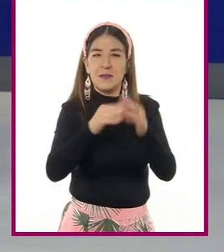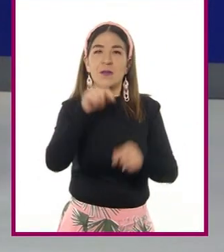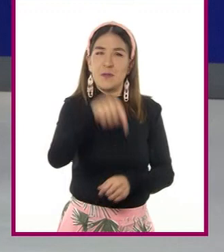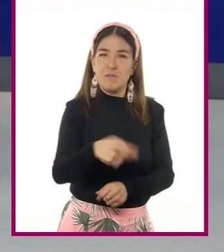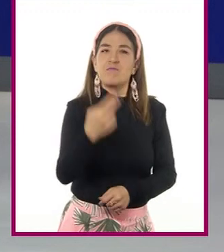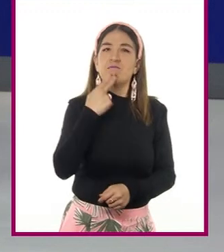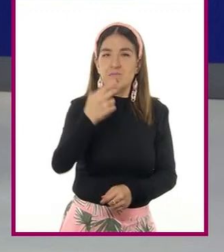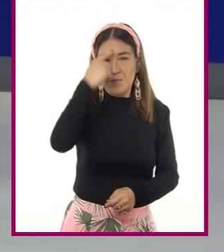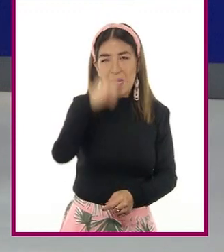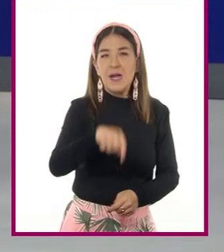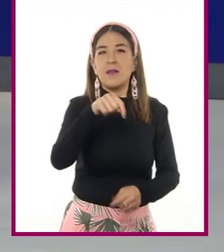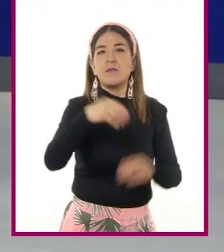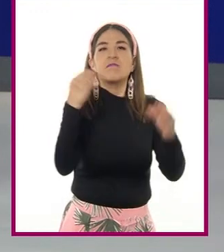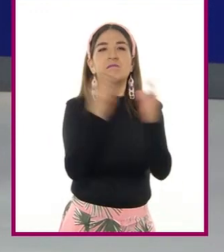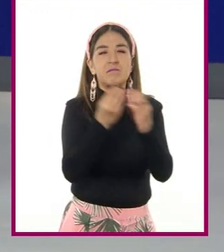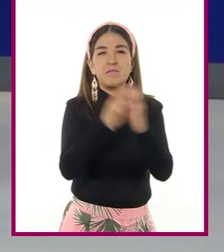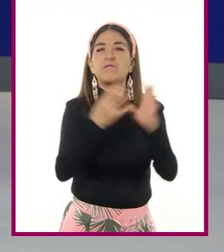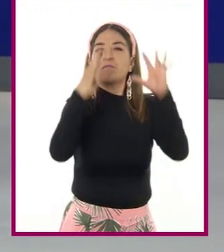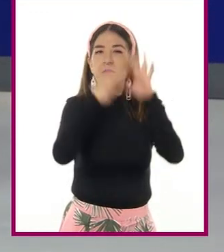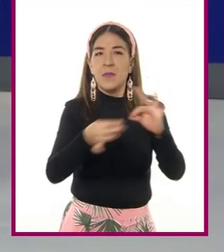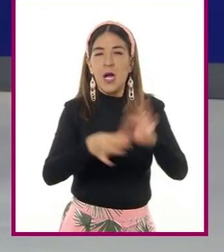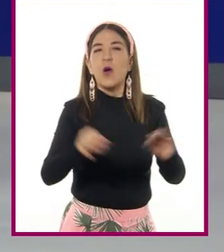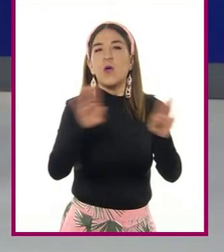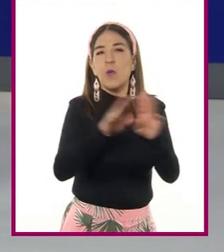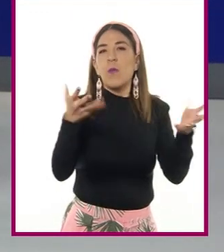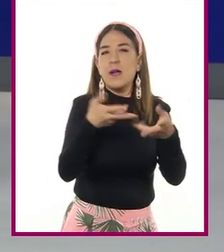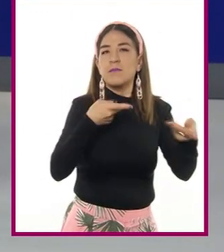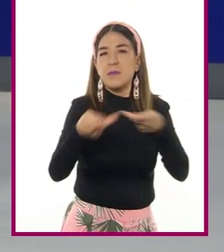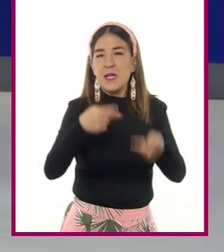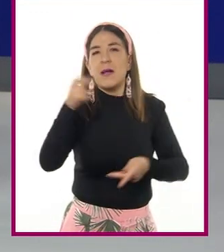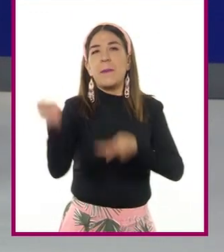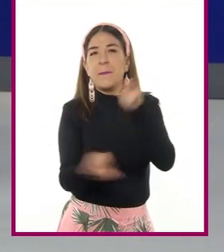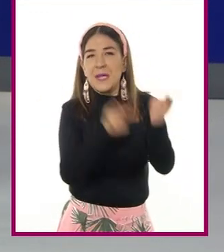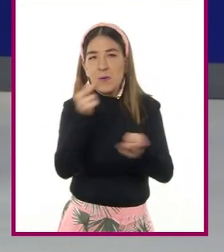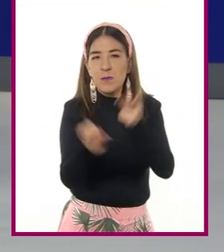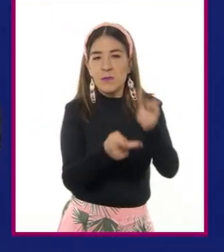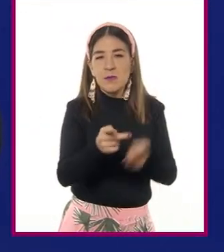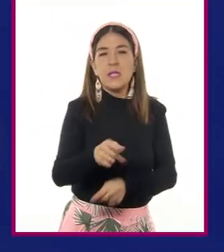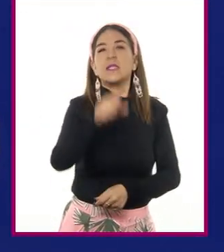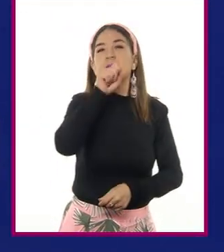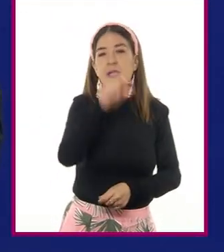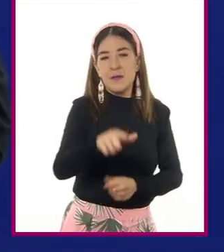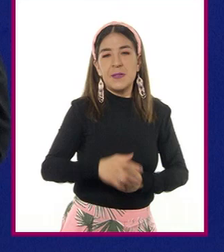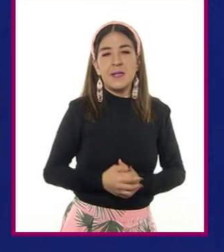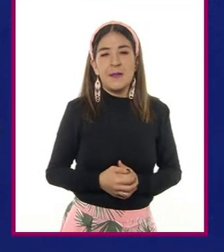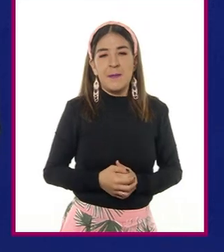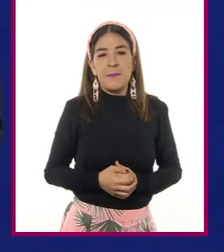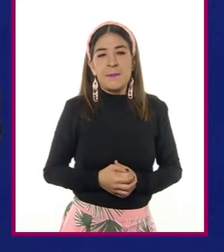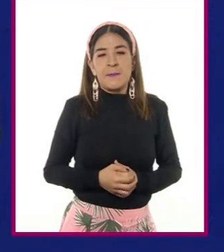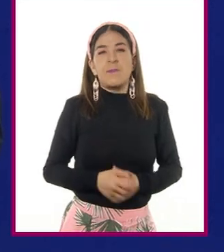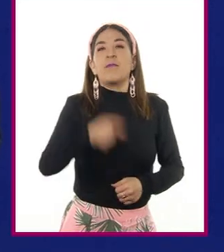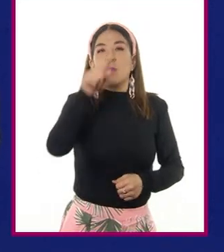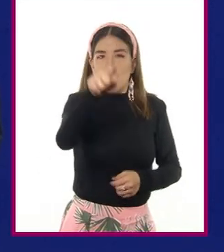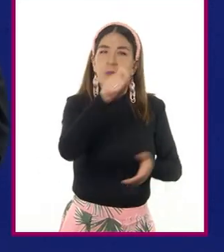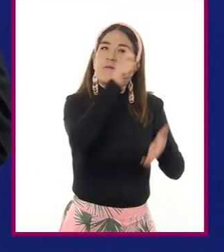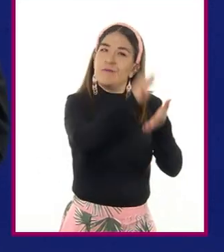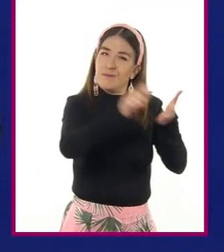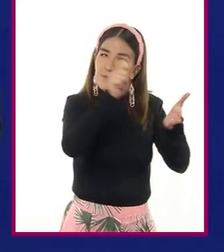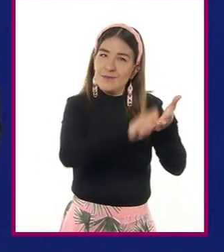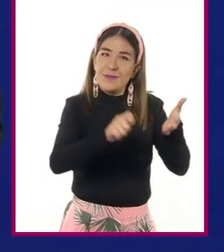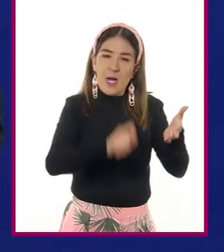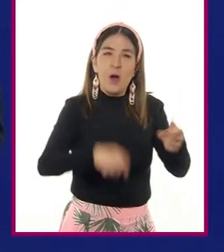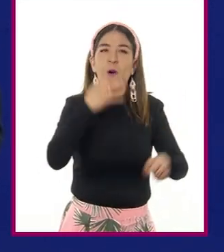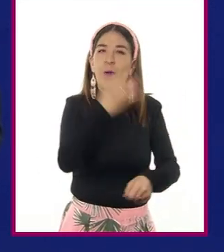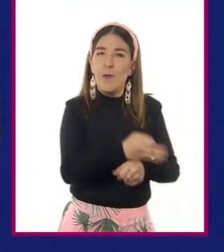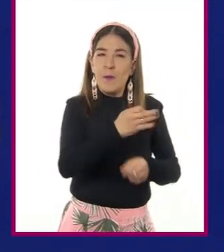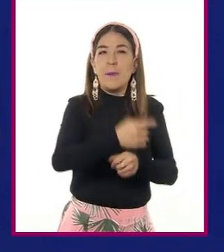sido de gran ayuda este contenido para elaborar sus preguntas y que, por supuesto, hayan tomado notas para